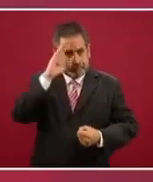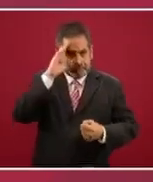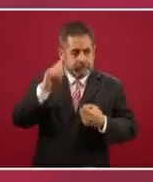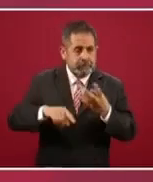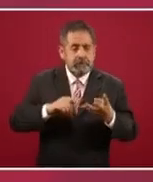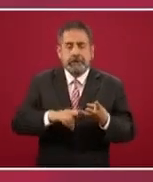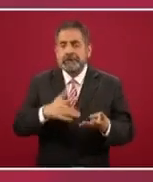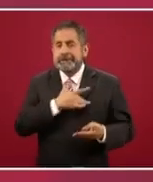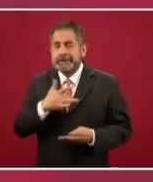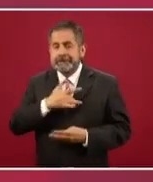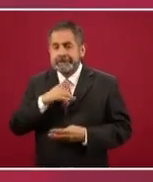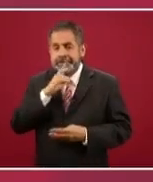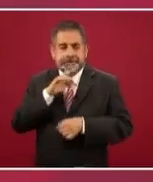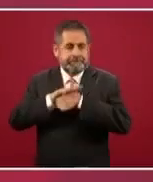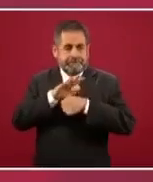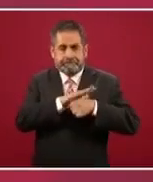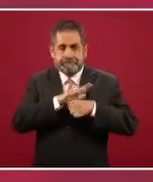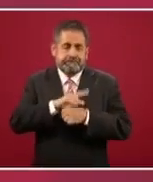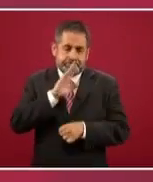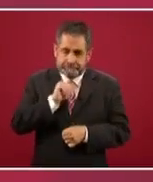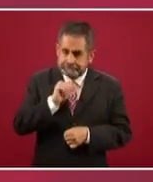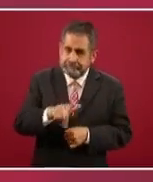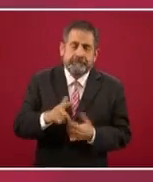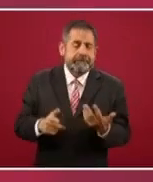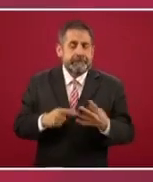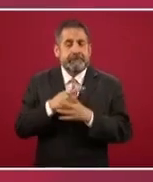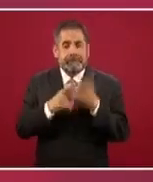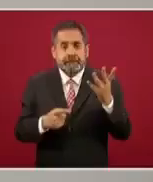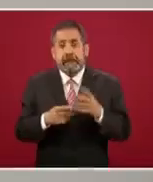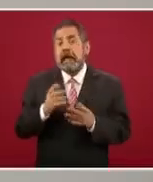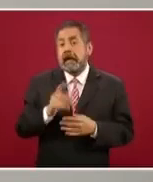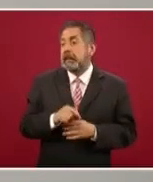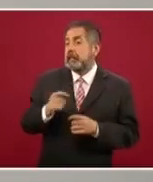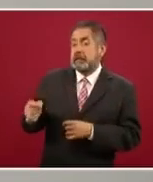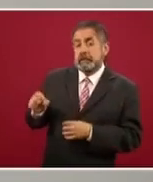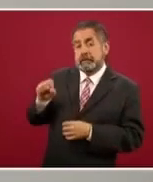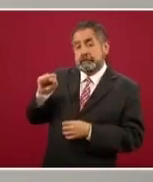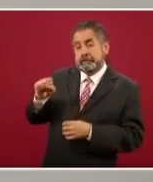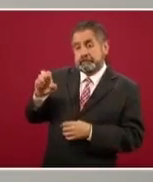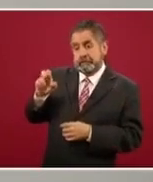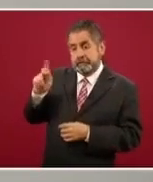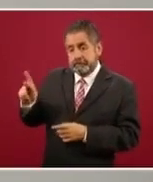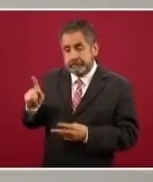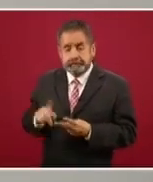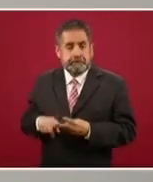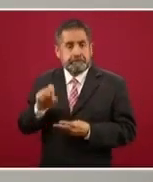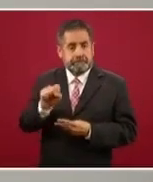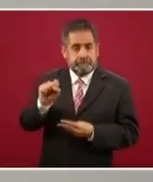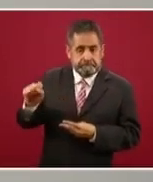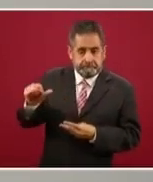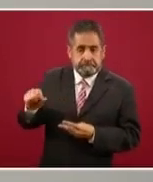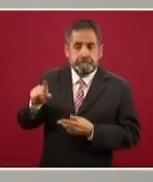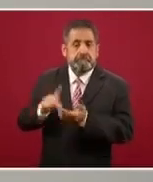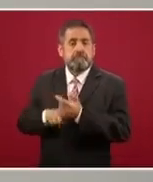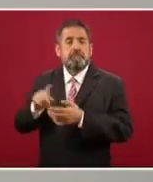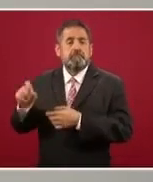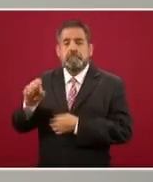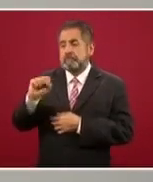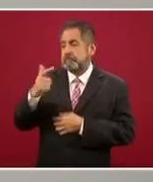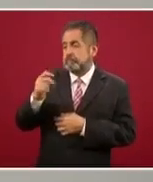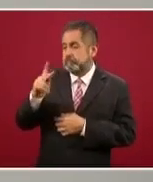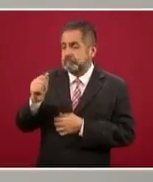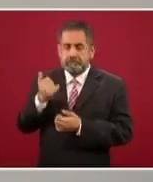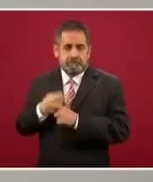cardiovasculares. Tenemos ahí acciones transversales donde la SEP, Secretaría de Salud e instancias de agricultura